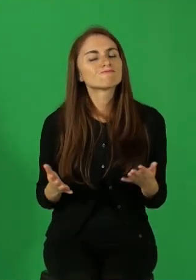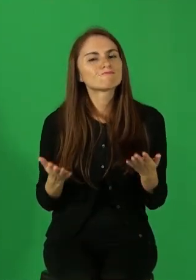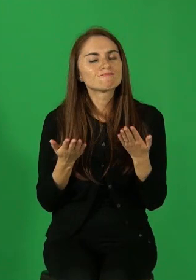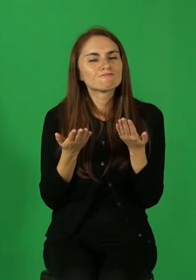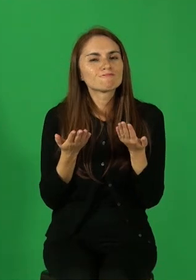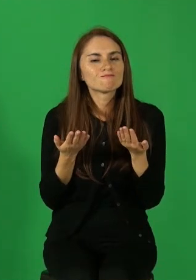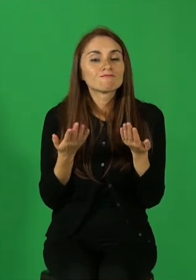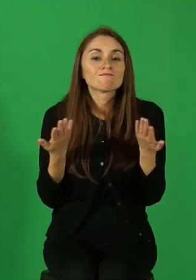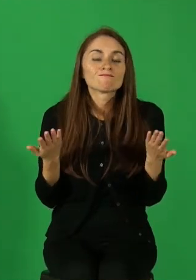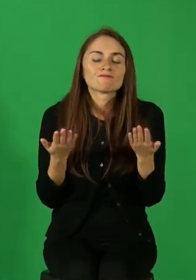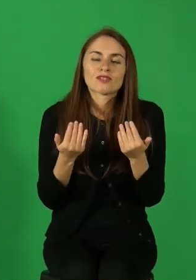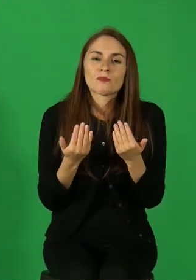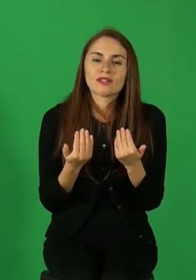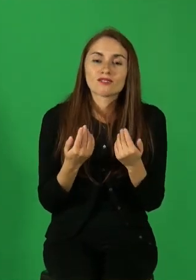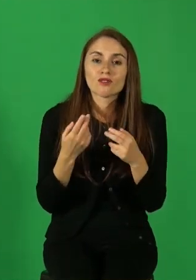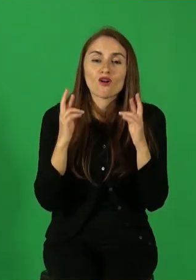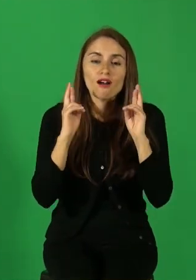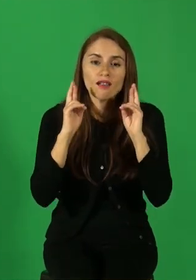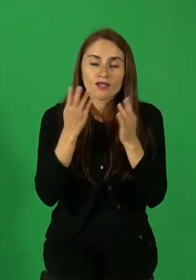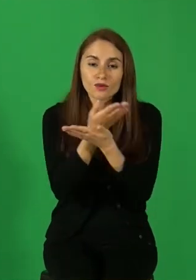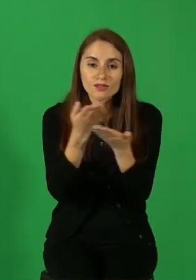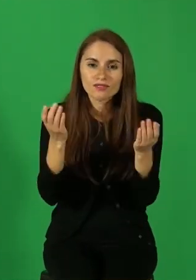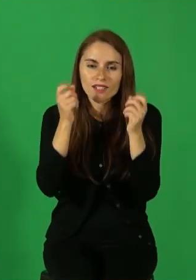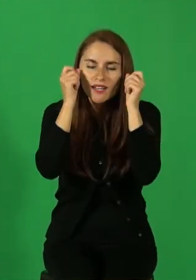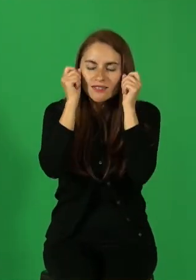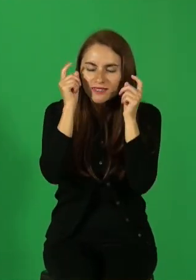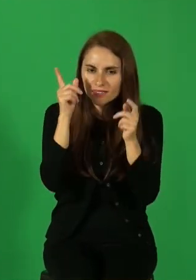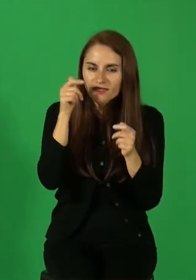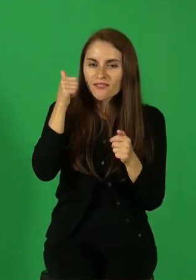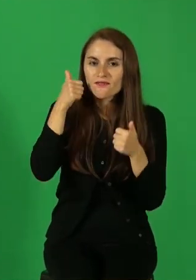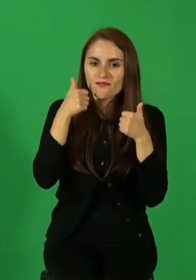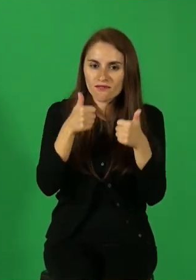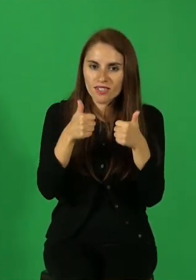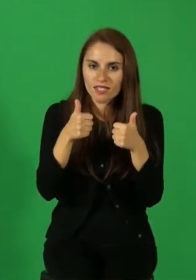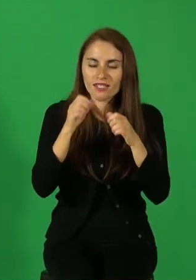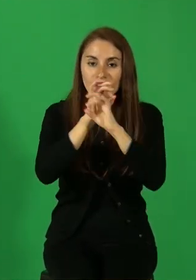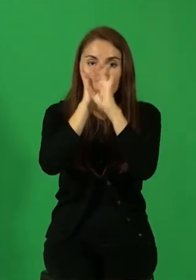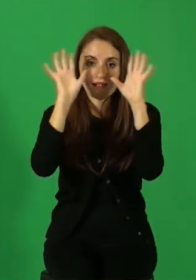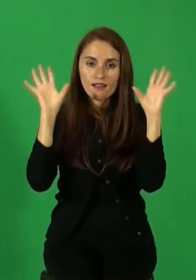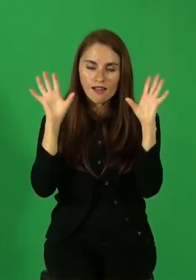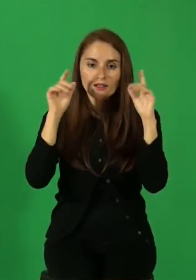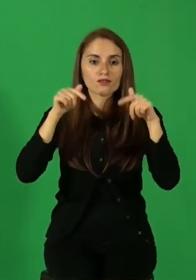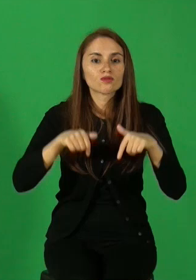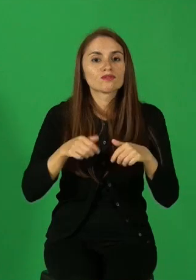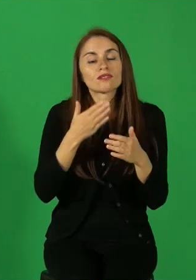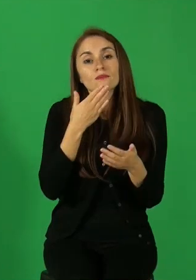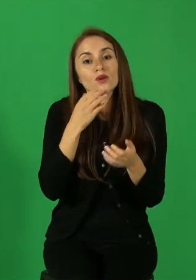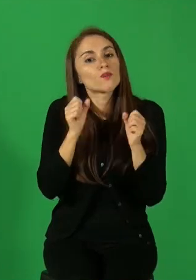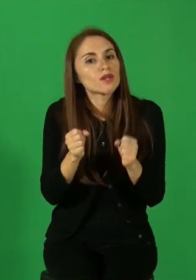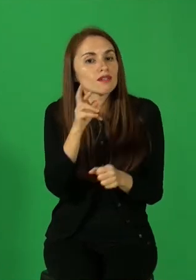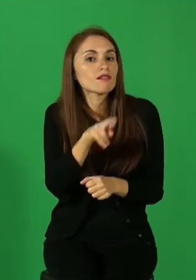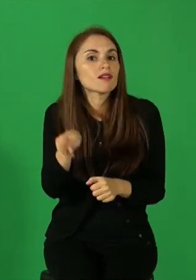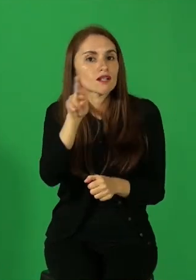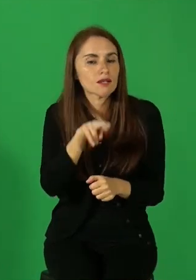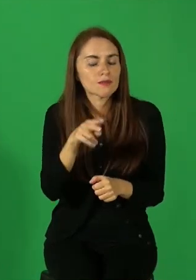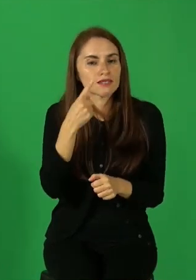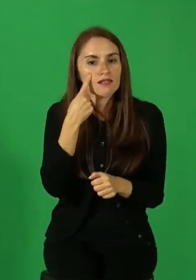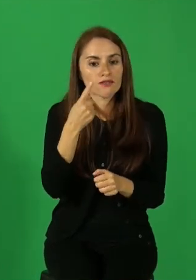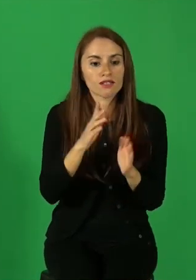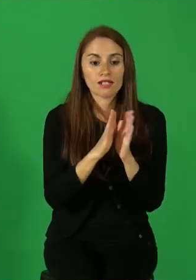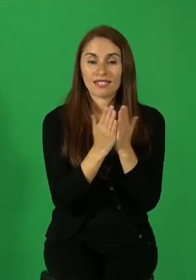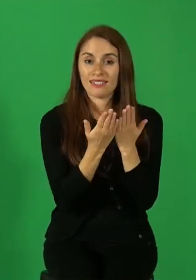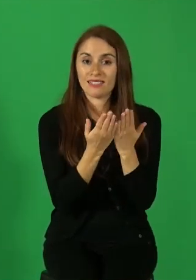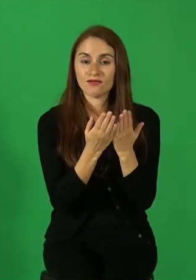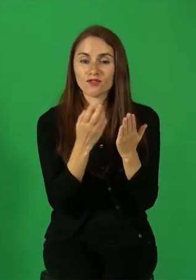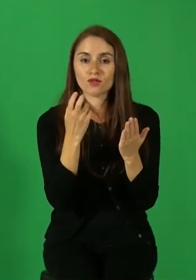Espero que haya quedado claro, ¿no es cierto? Ahora ustedes pueden repasar estos mismos contenidos en el libro